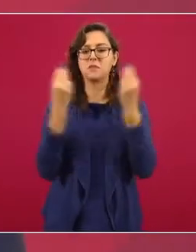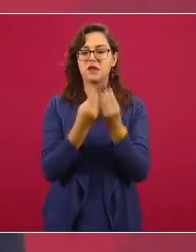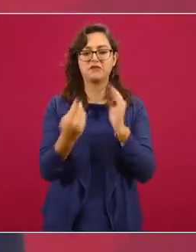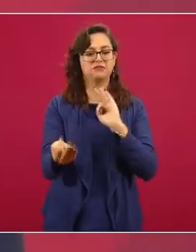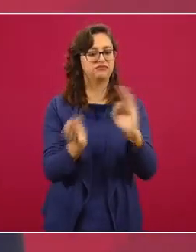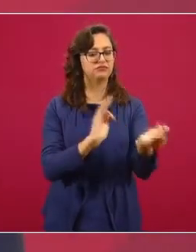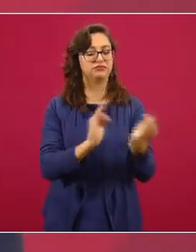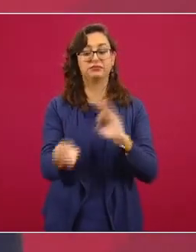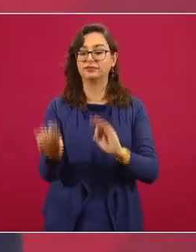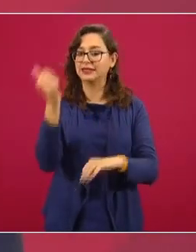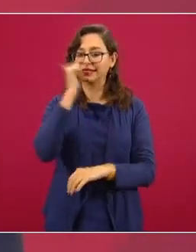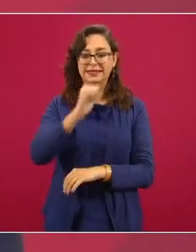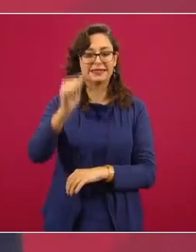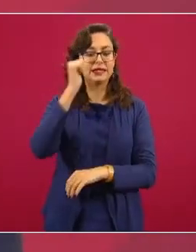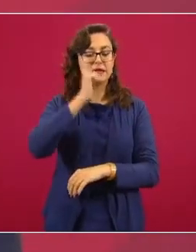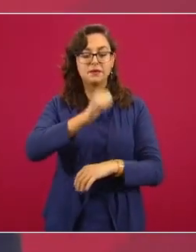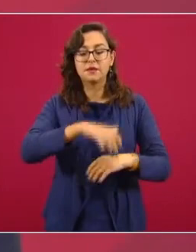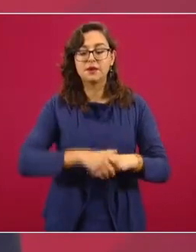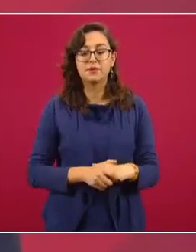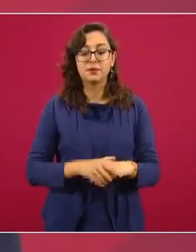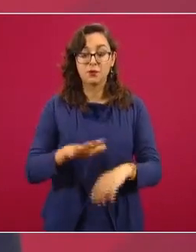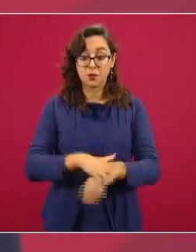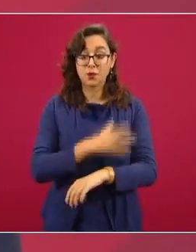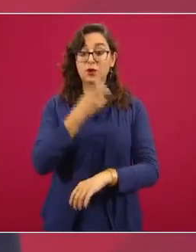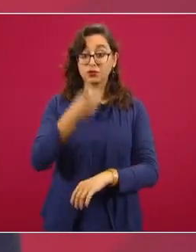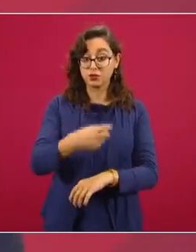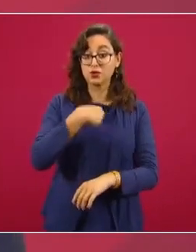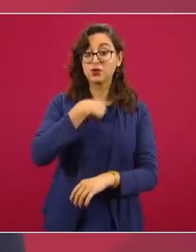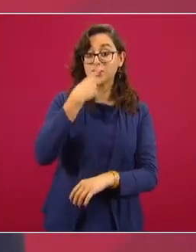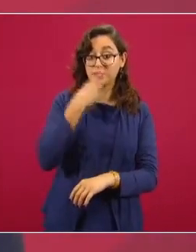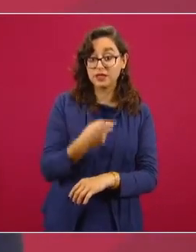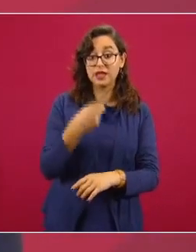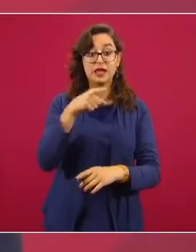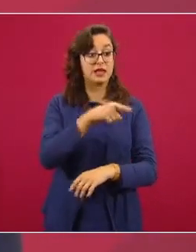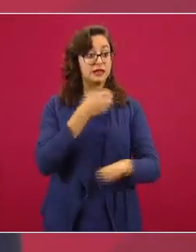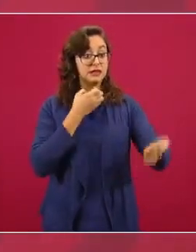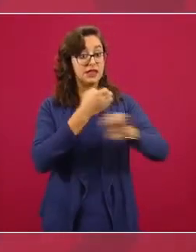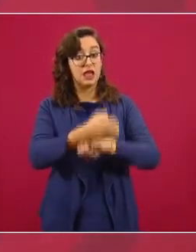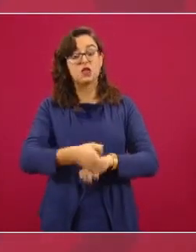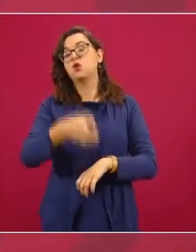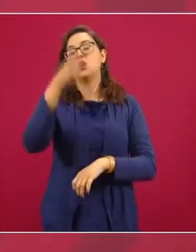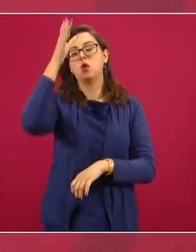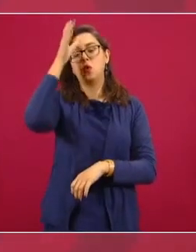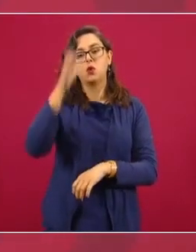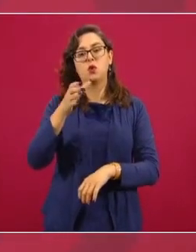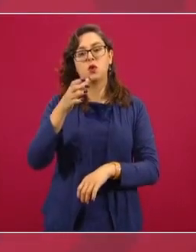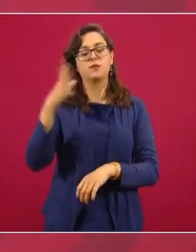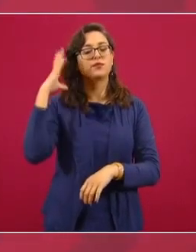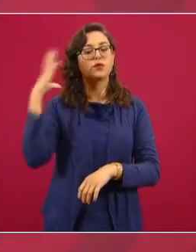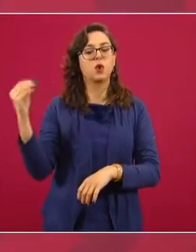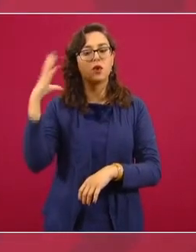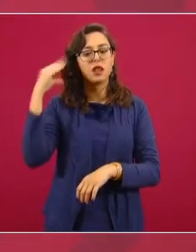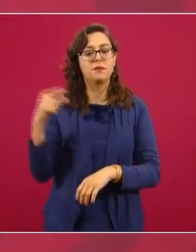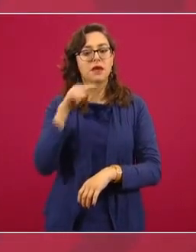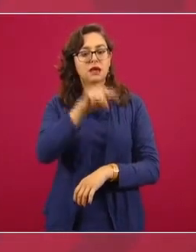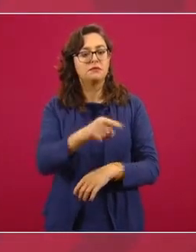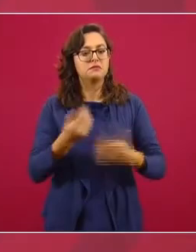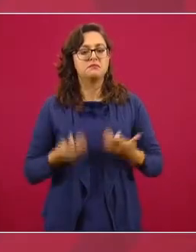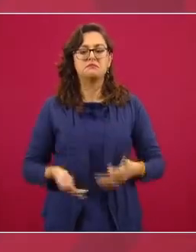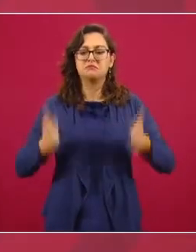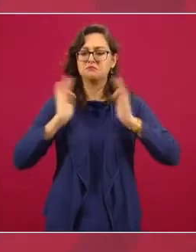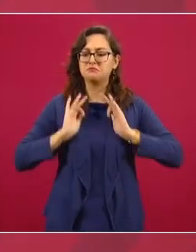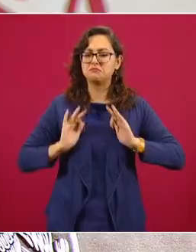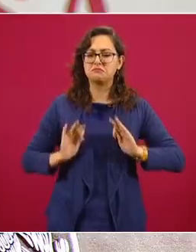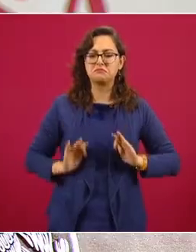Tan es así, les comentaba, que un estado como Colima, que era muy tranquilo, pasó